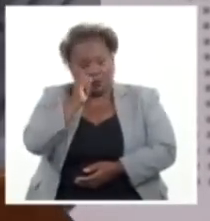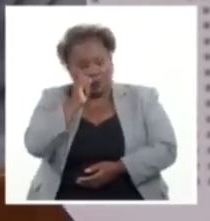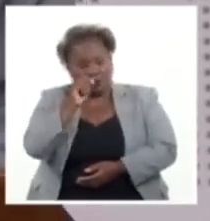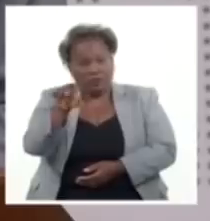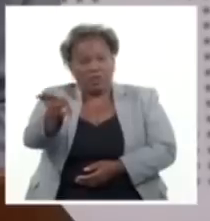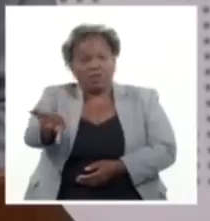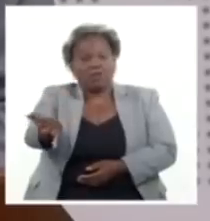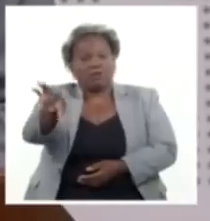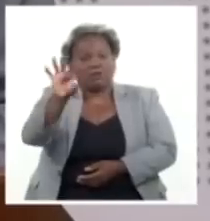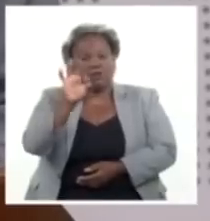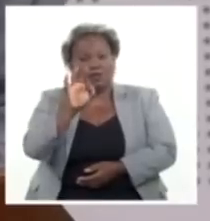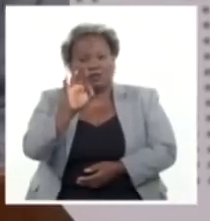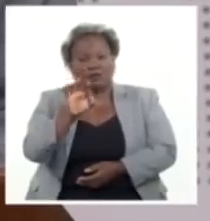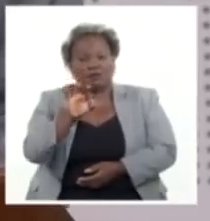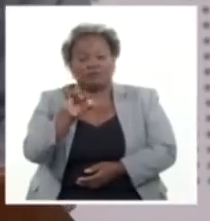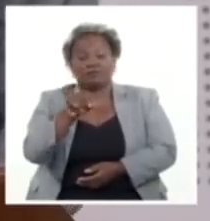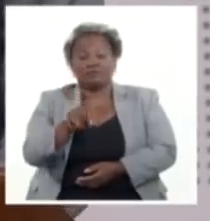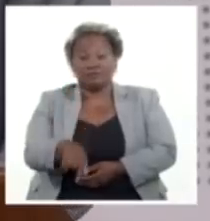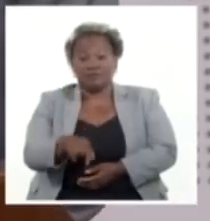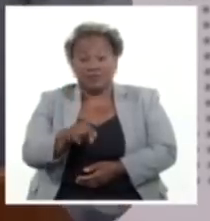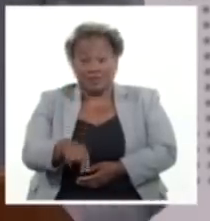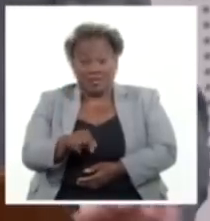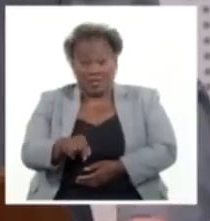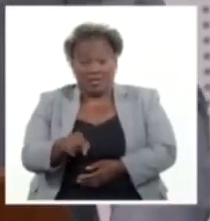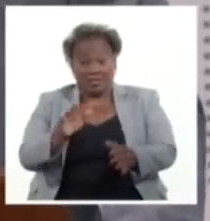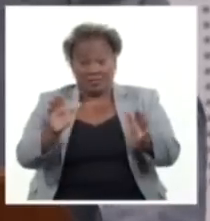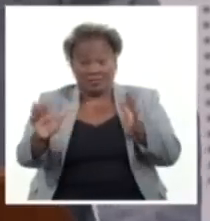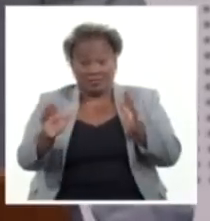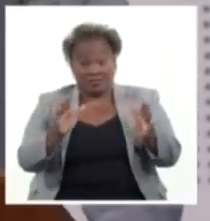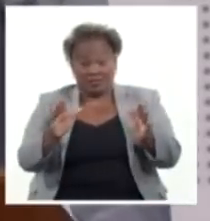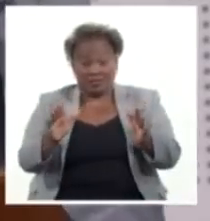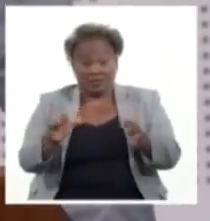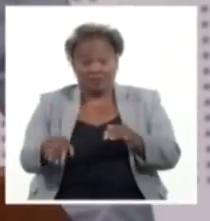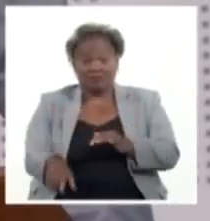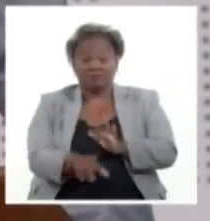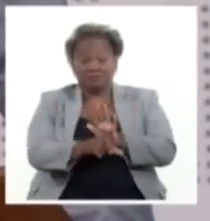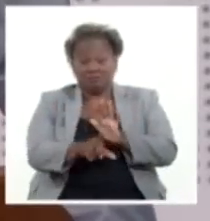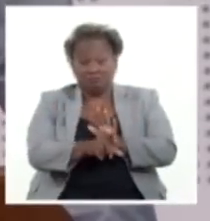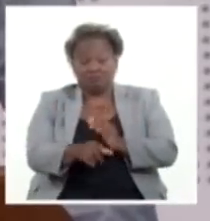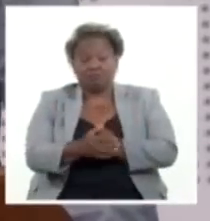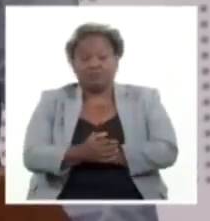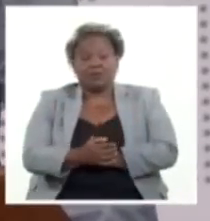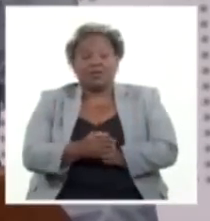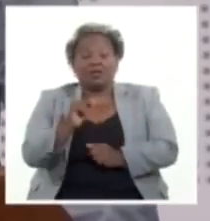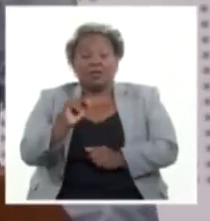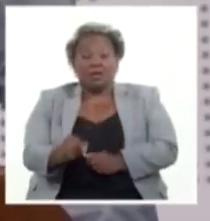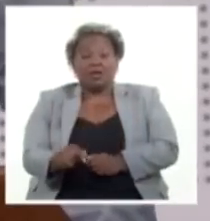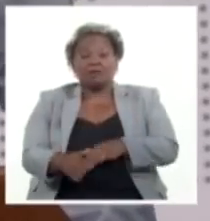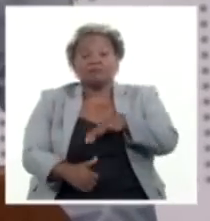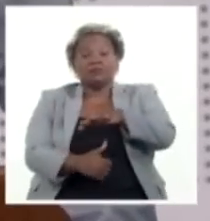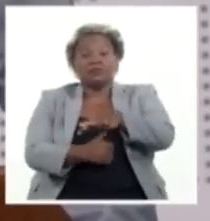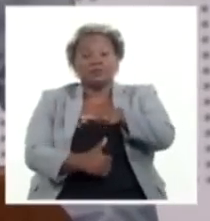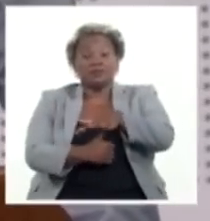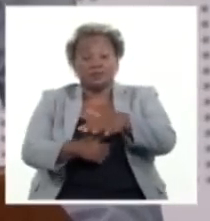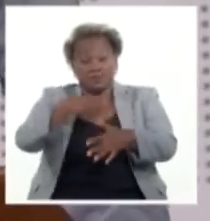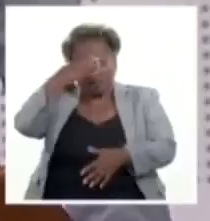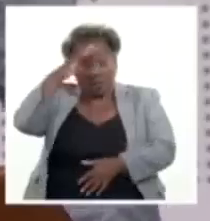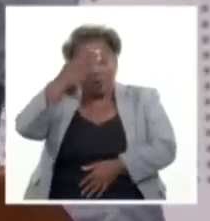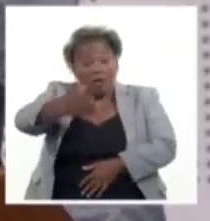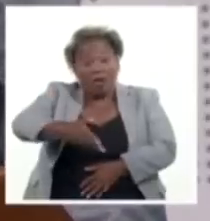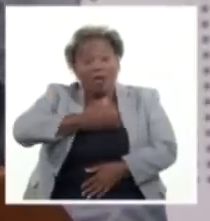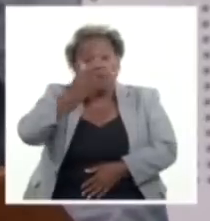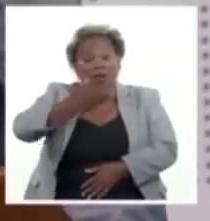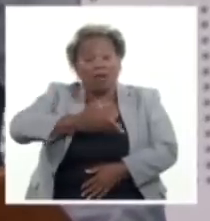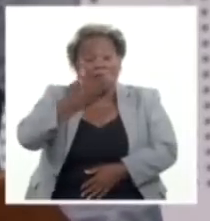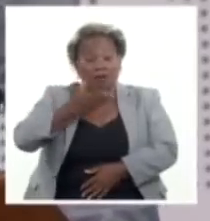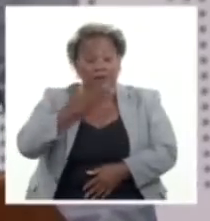invitados. Corresponde en esta sesión de la actual legislatura que el presidente de la República rinda cuentas